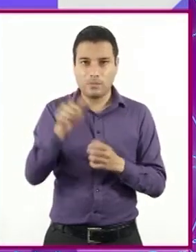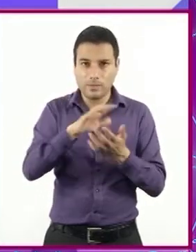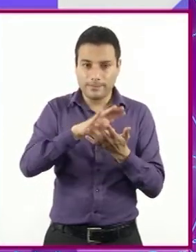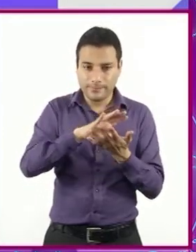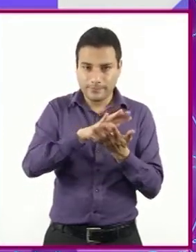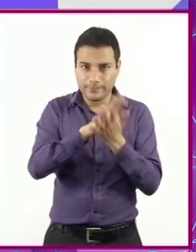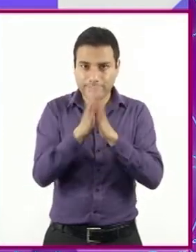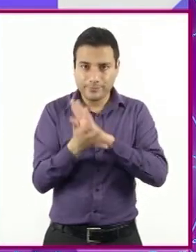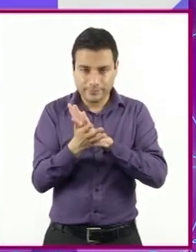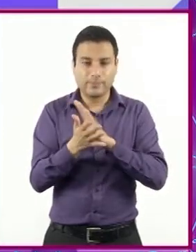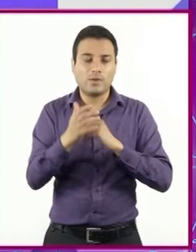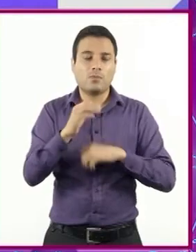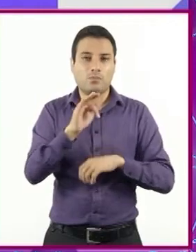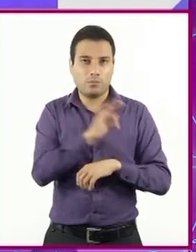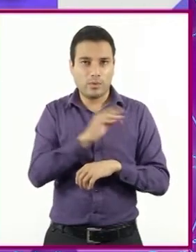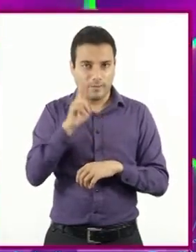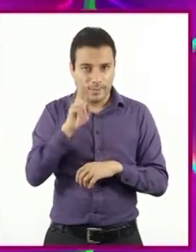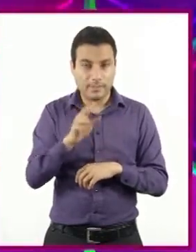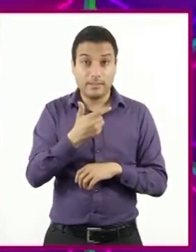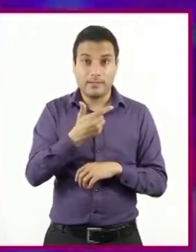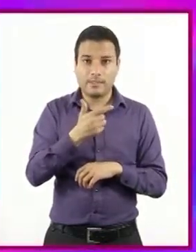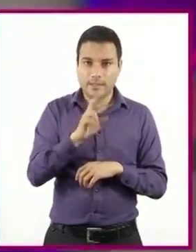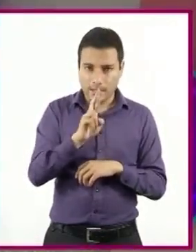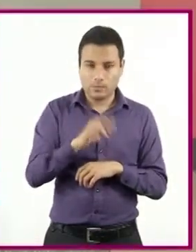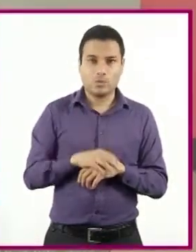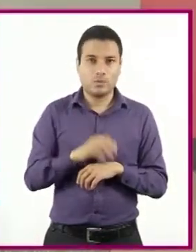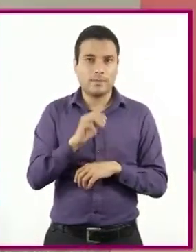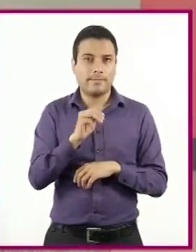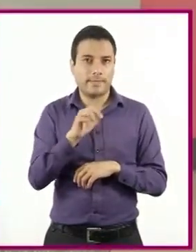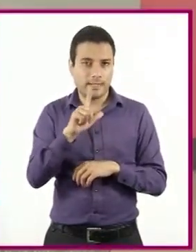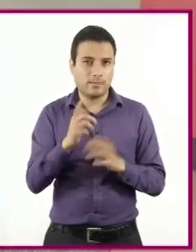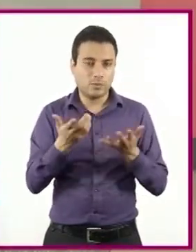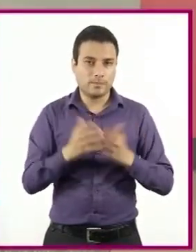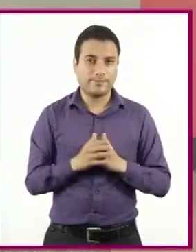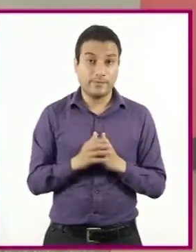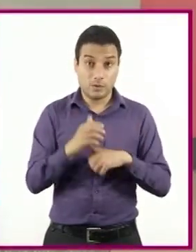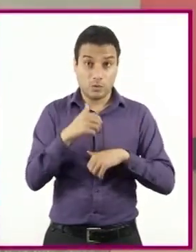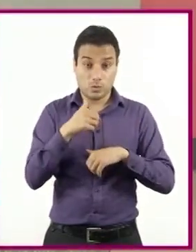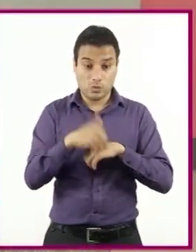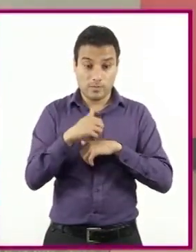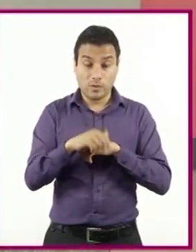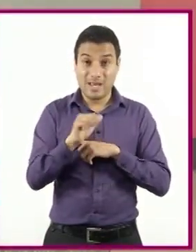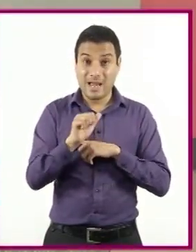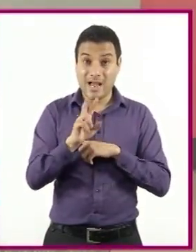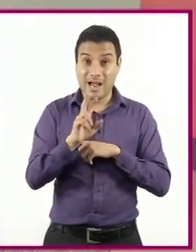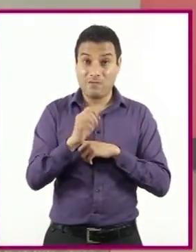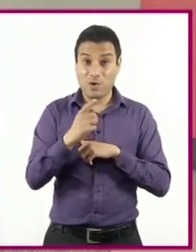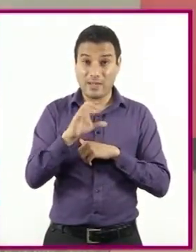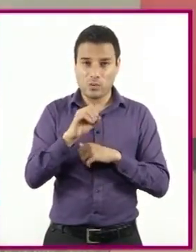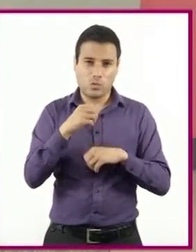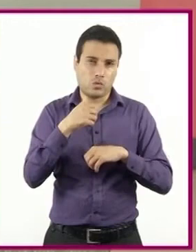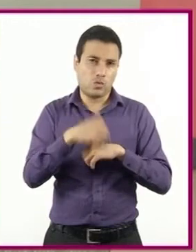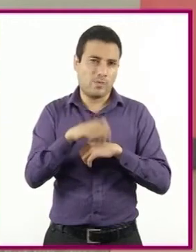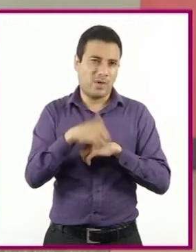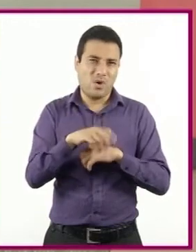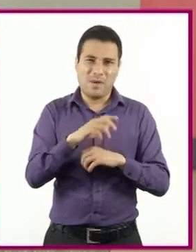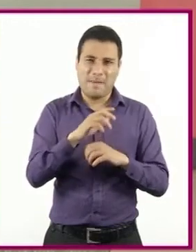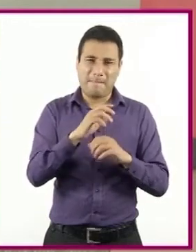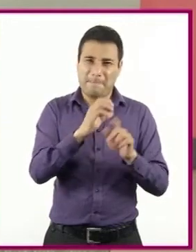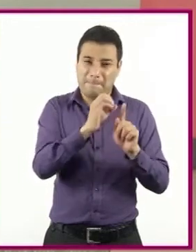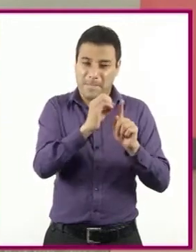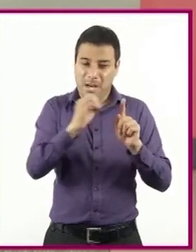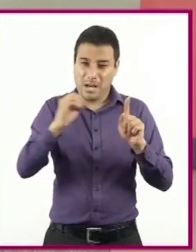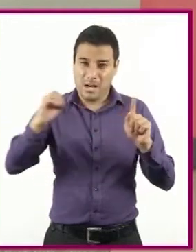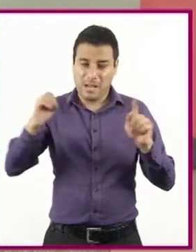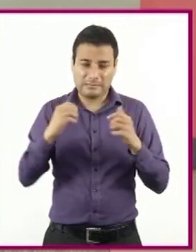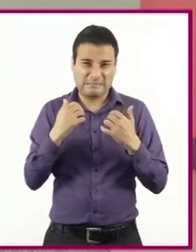laboratorio, gramos y miligramos. El número de Avogadro es un número enorme. ¿Qué les parece si escribimos todos los